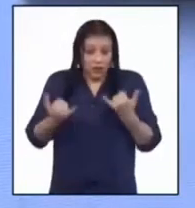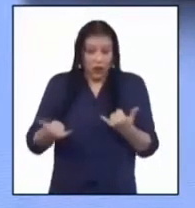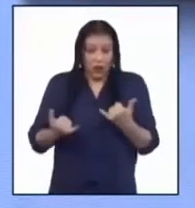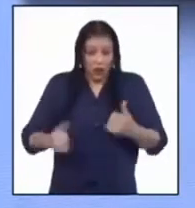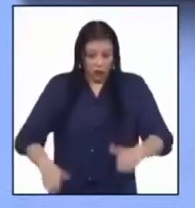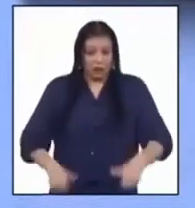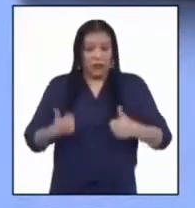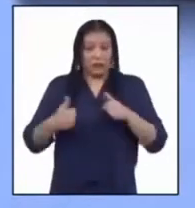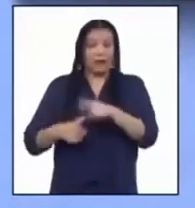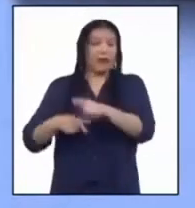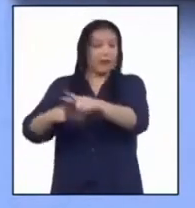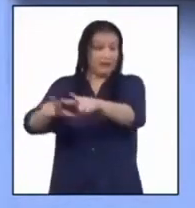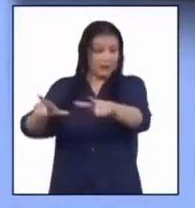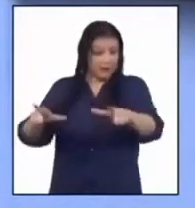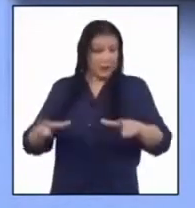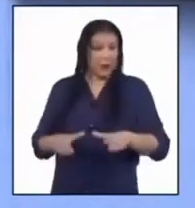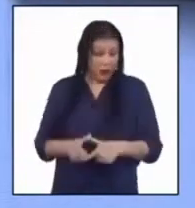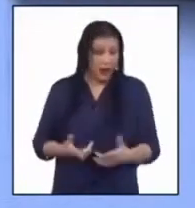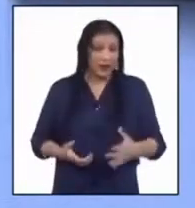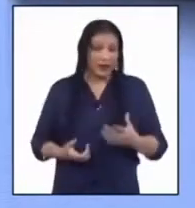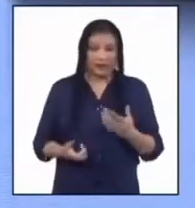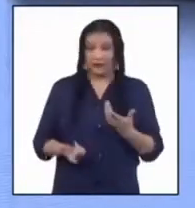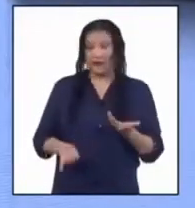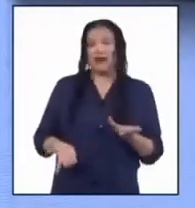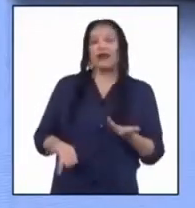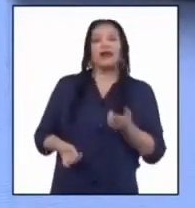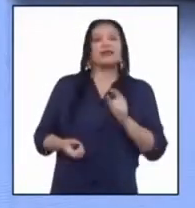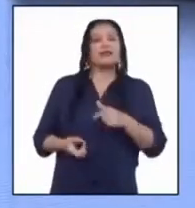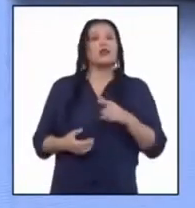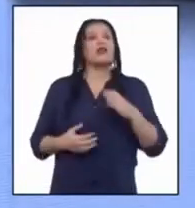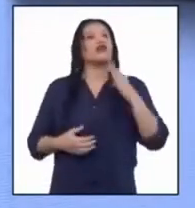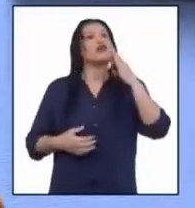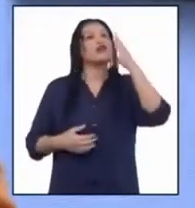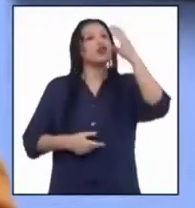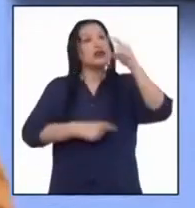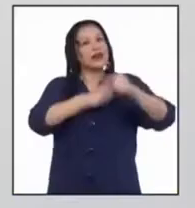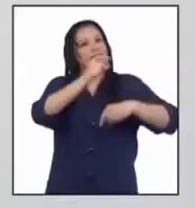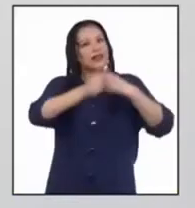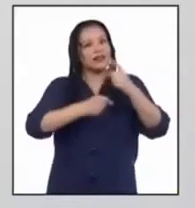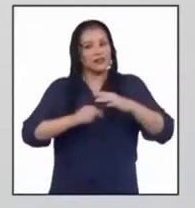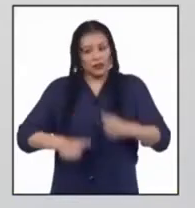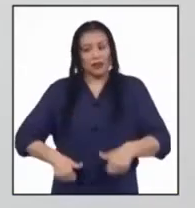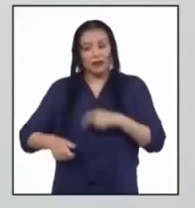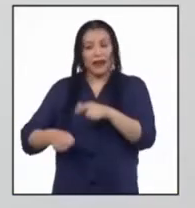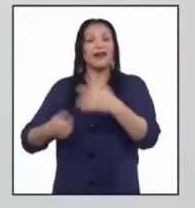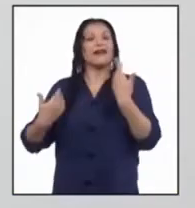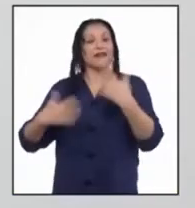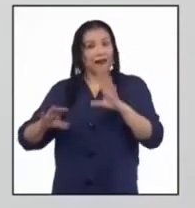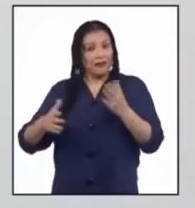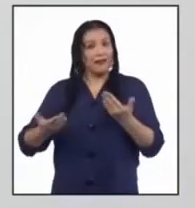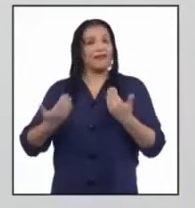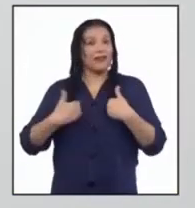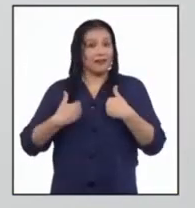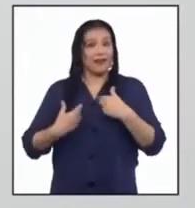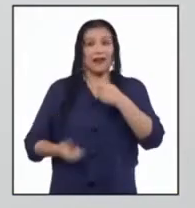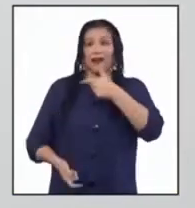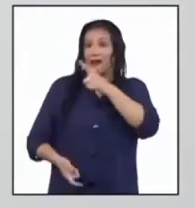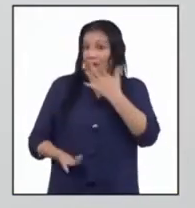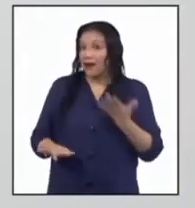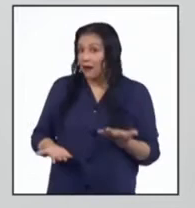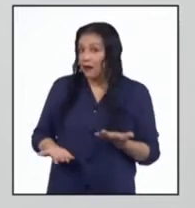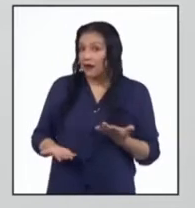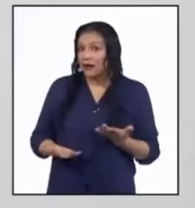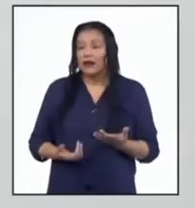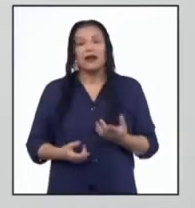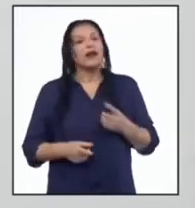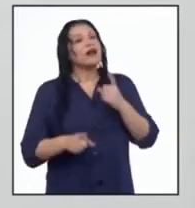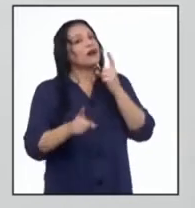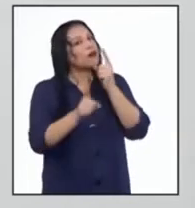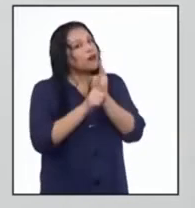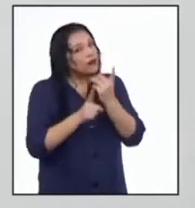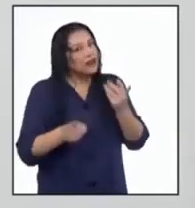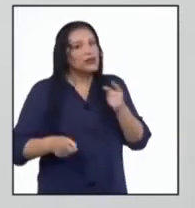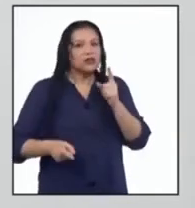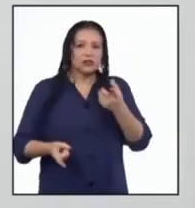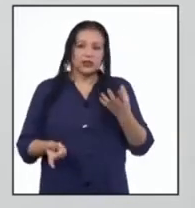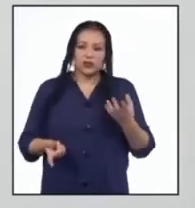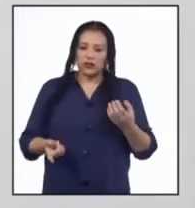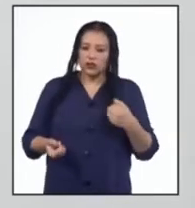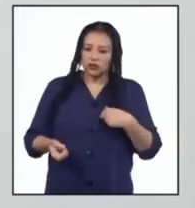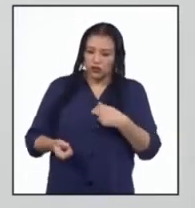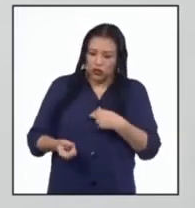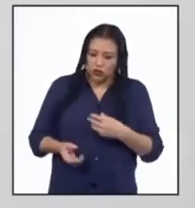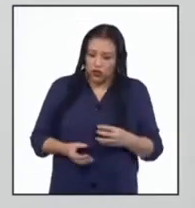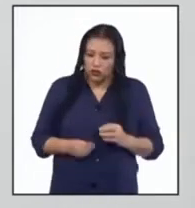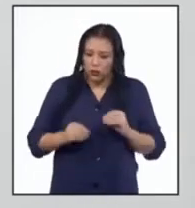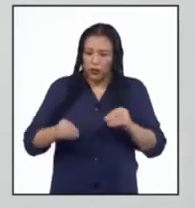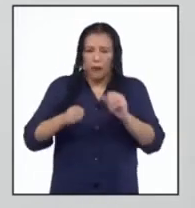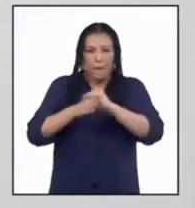viven en esas localidades, sino el de las futuras generaciones. Precisamente, si tenemos prácticas bajo